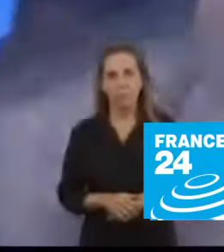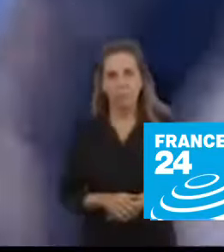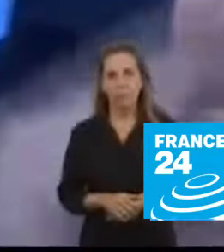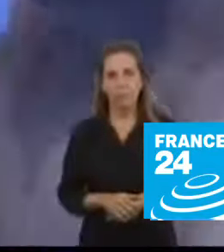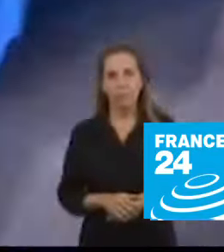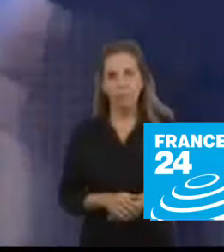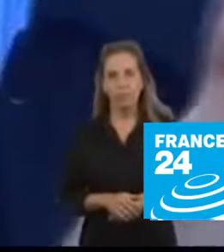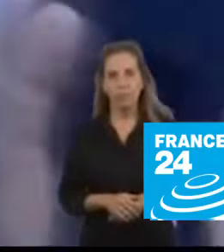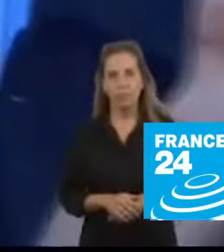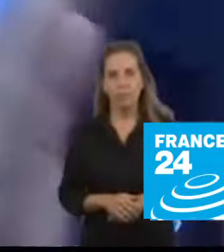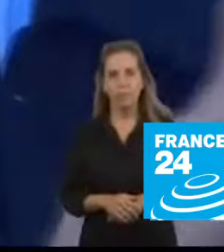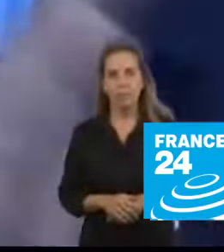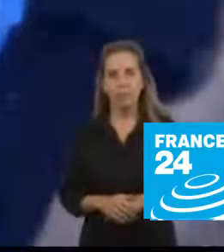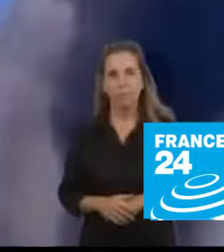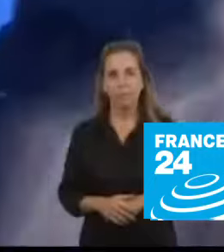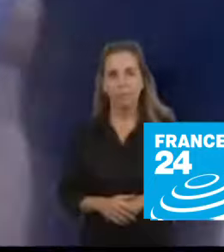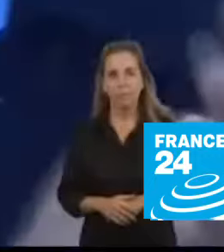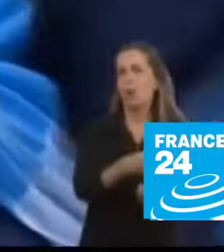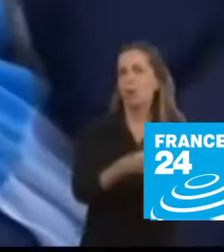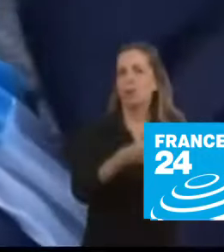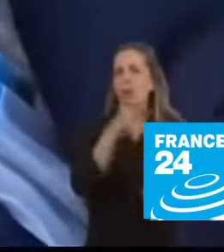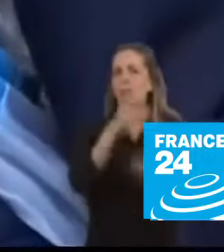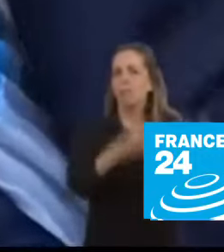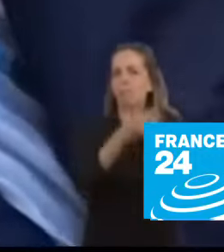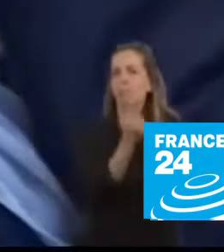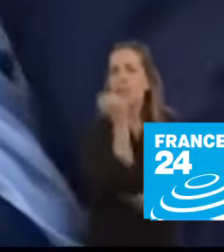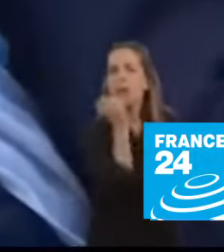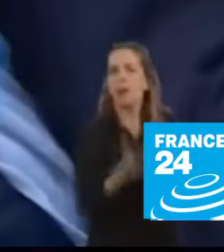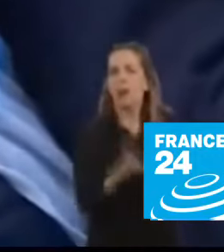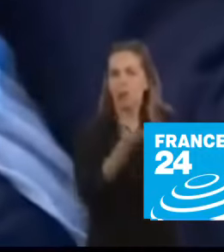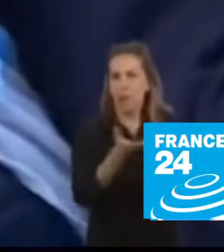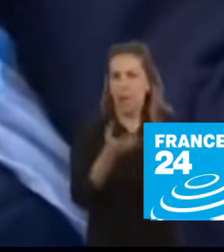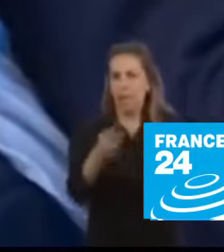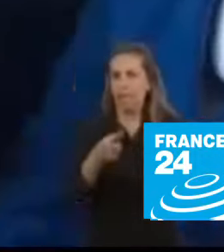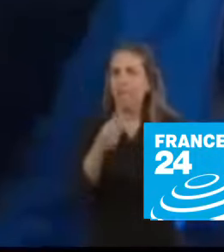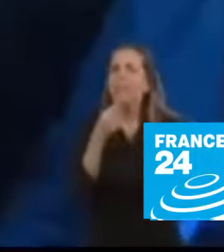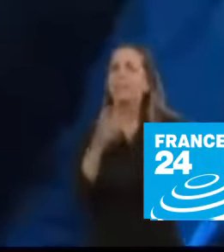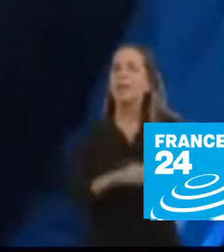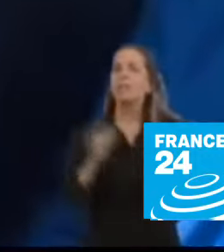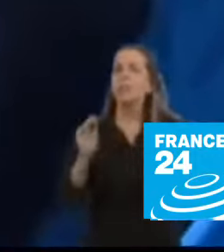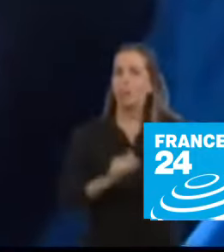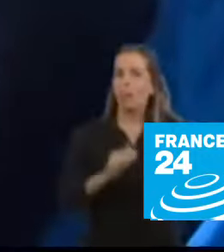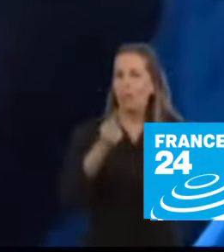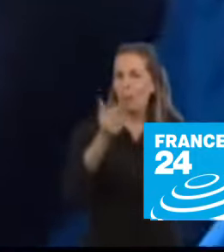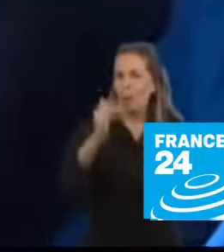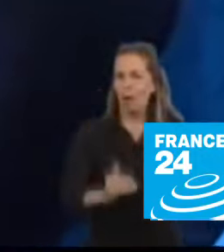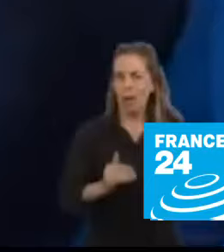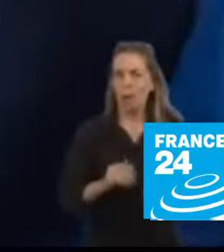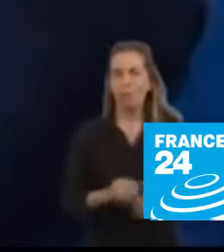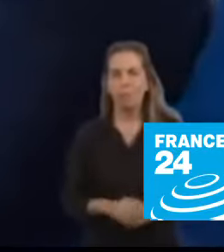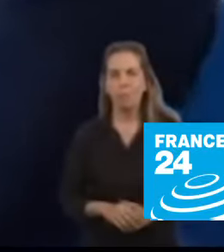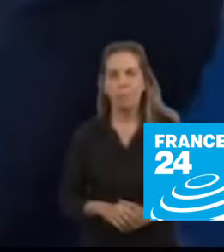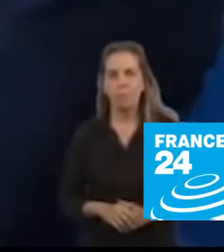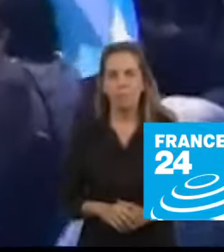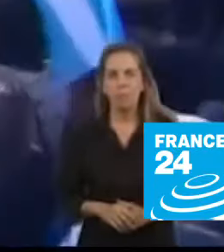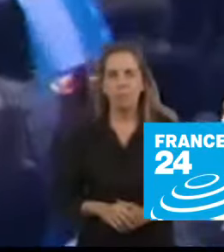los 214 años de la Revolución de Mayo, previa a la independencia. Y aunque fracasó su particular pacto de mayo para la cita por no